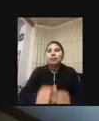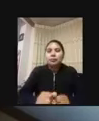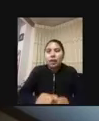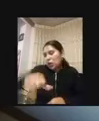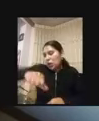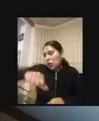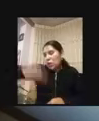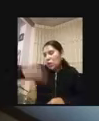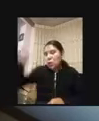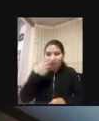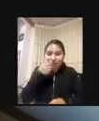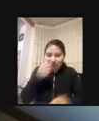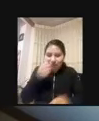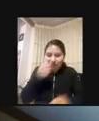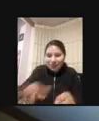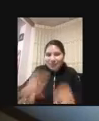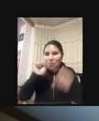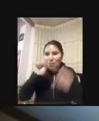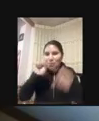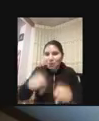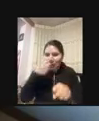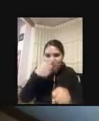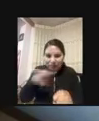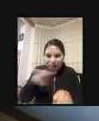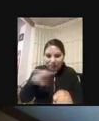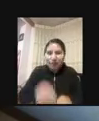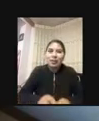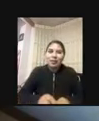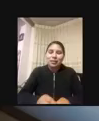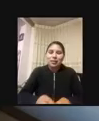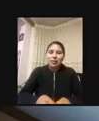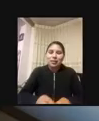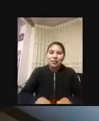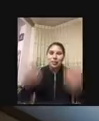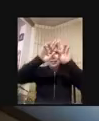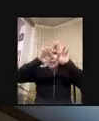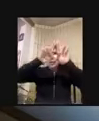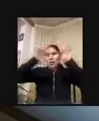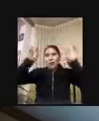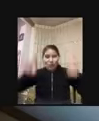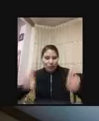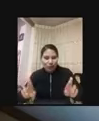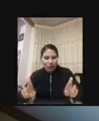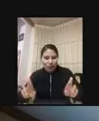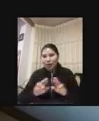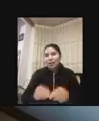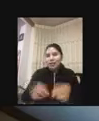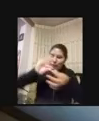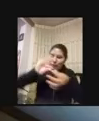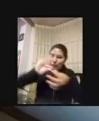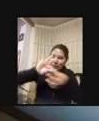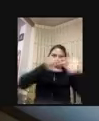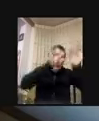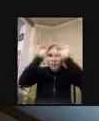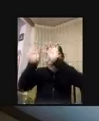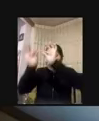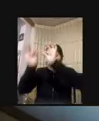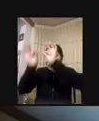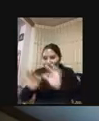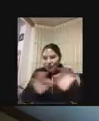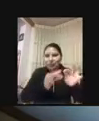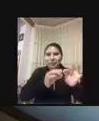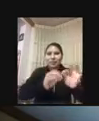cuadro con lana cortada y ha hecho su cuadro, ahora está pegándolo, está adornando el cuadro, ¿no? Y aquí hay otra niña también que